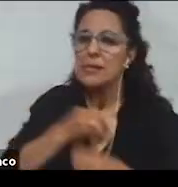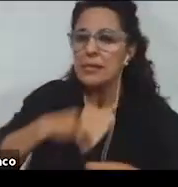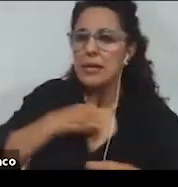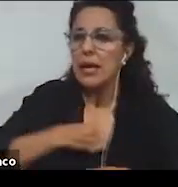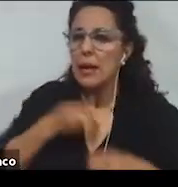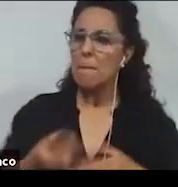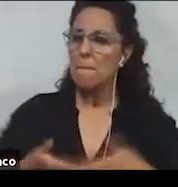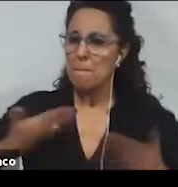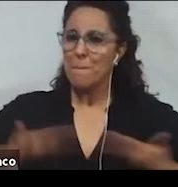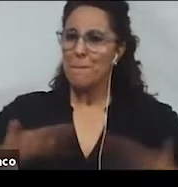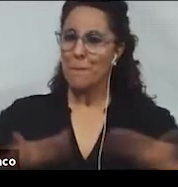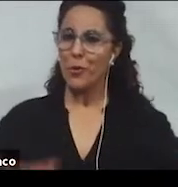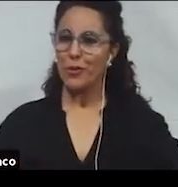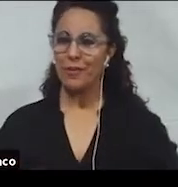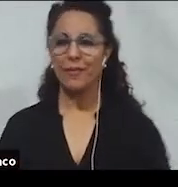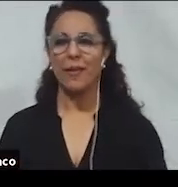sentirse más motivado.